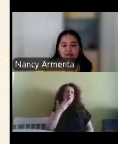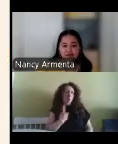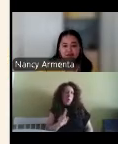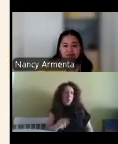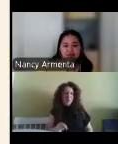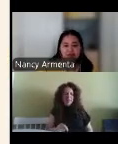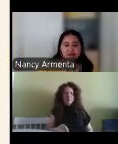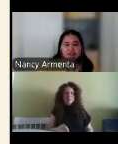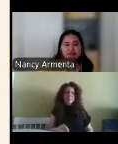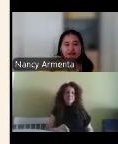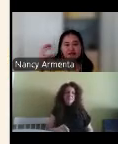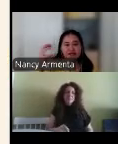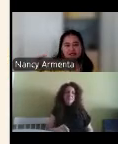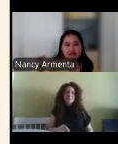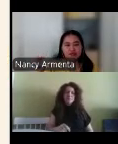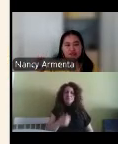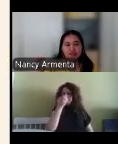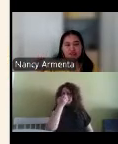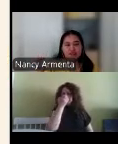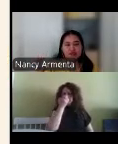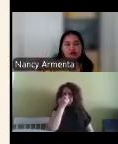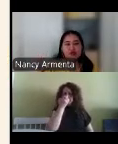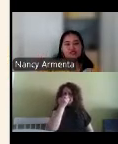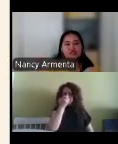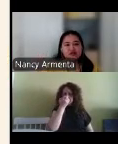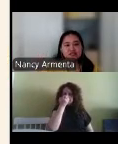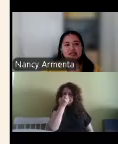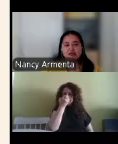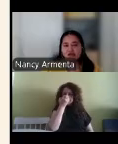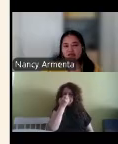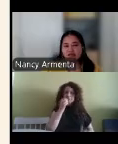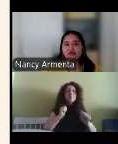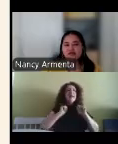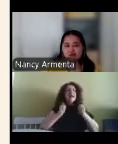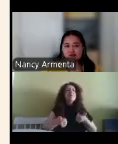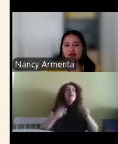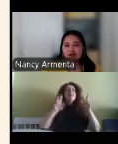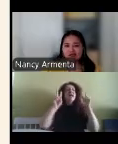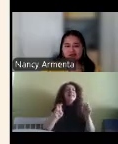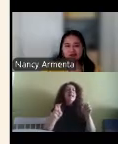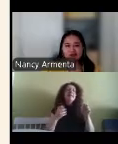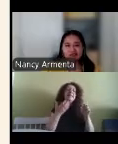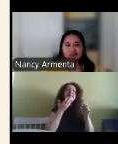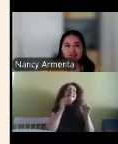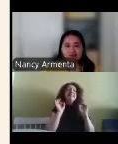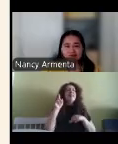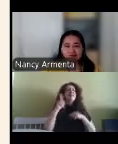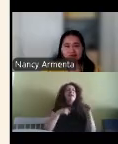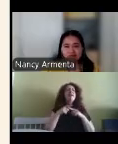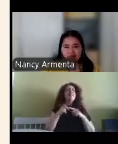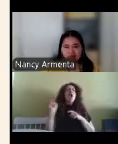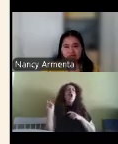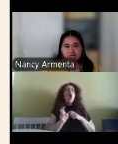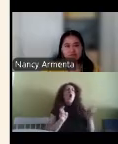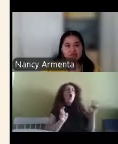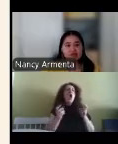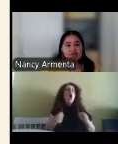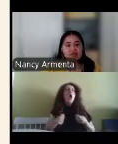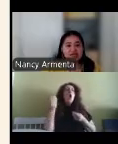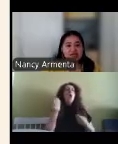Y entonces, además, ya empiezan a surgir cuestiones relacionadas con el origen, con este trato